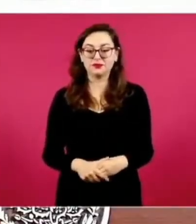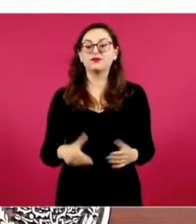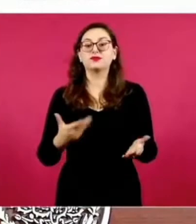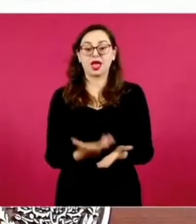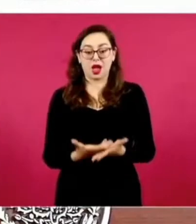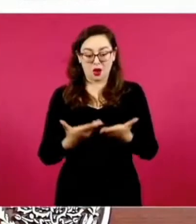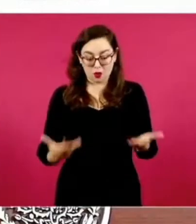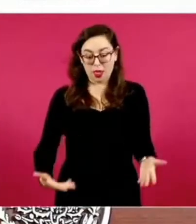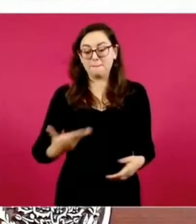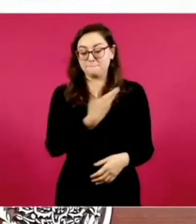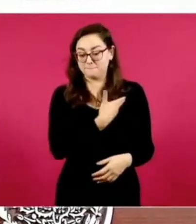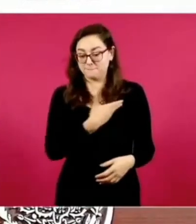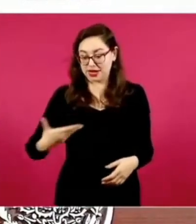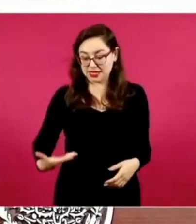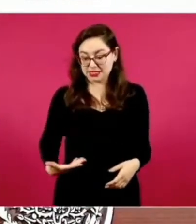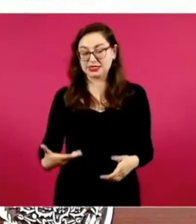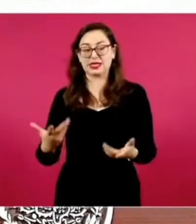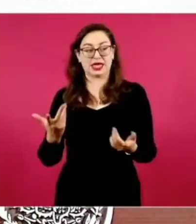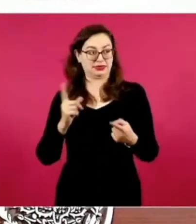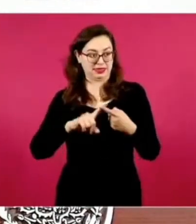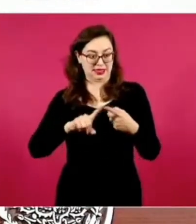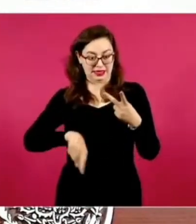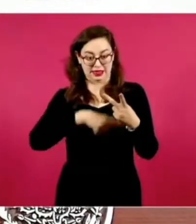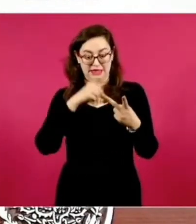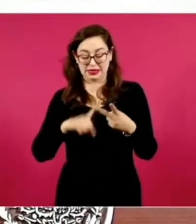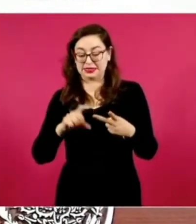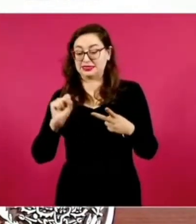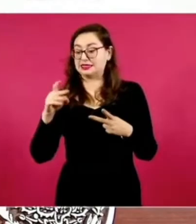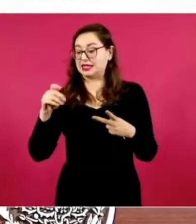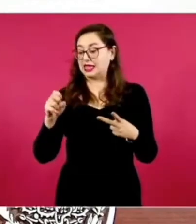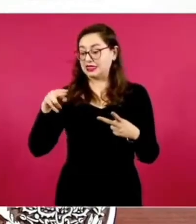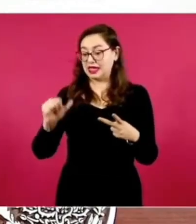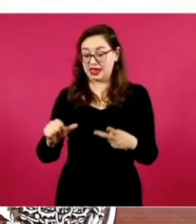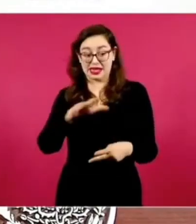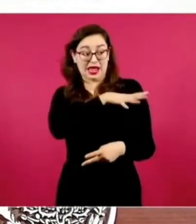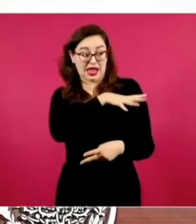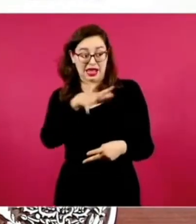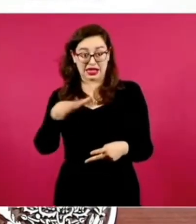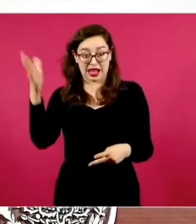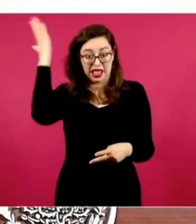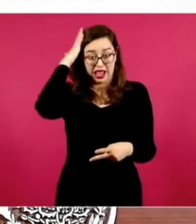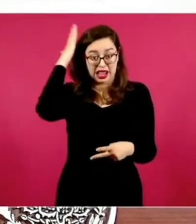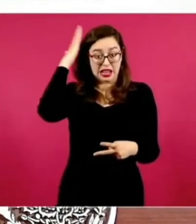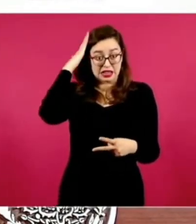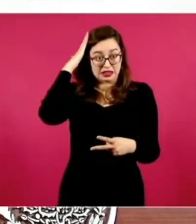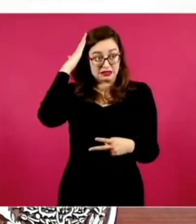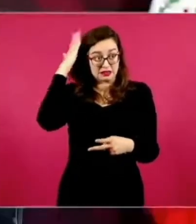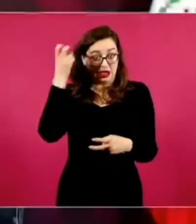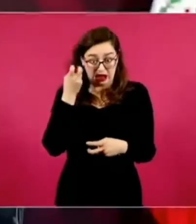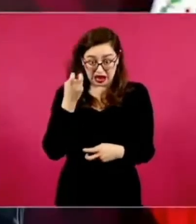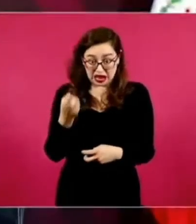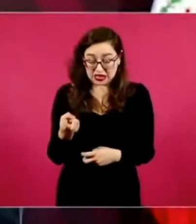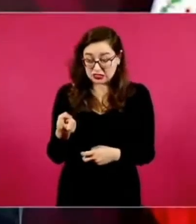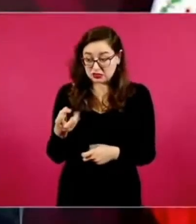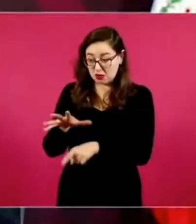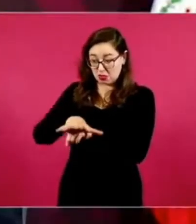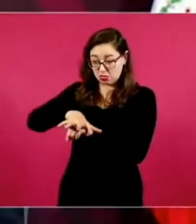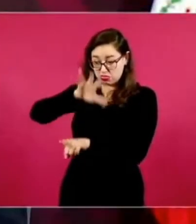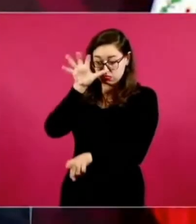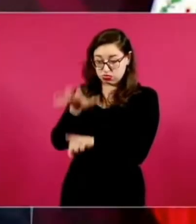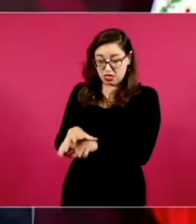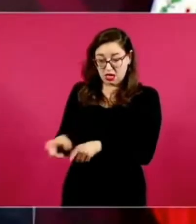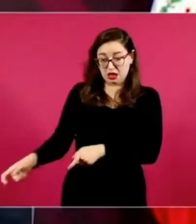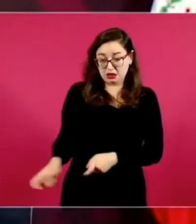actual, no permite la represión y no permite que